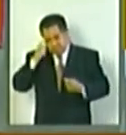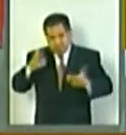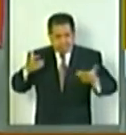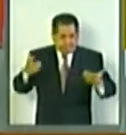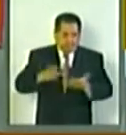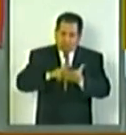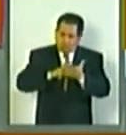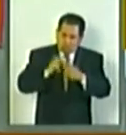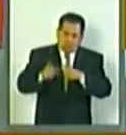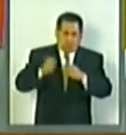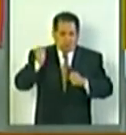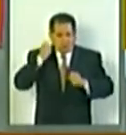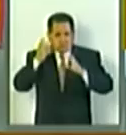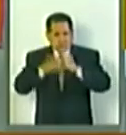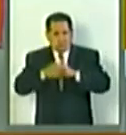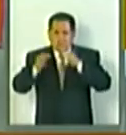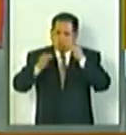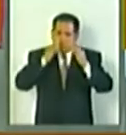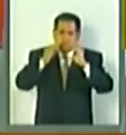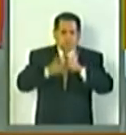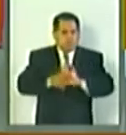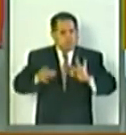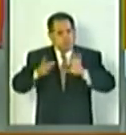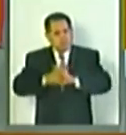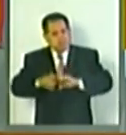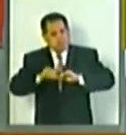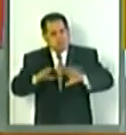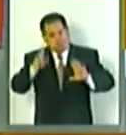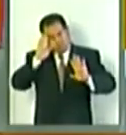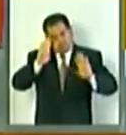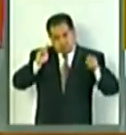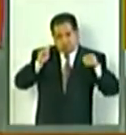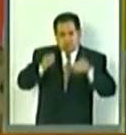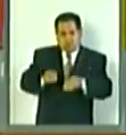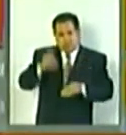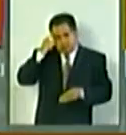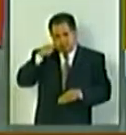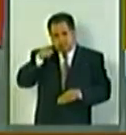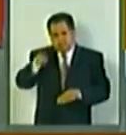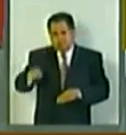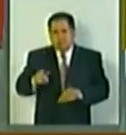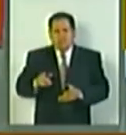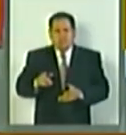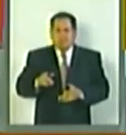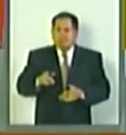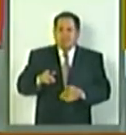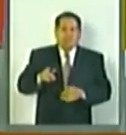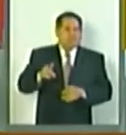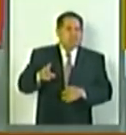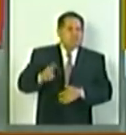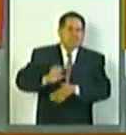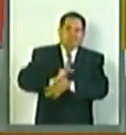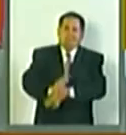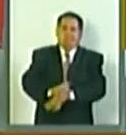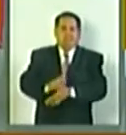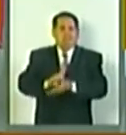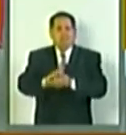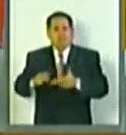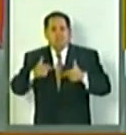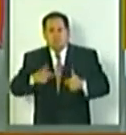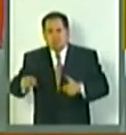emprenda nuevas campañas publicitarias destinadas a criminalizar el derecho humano